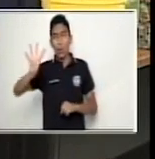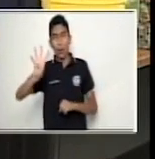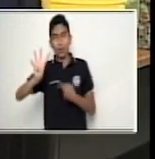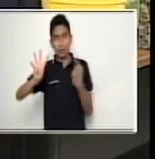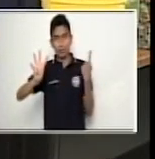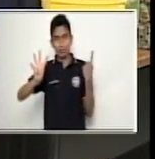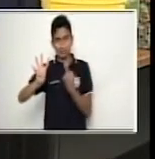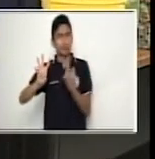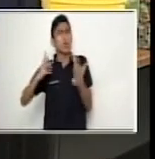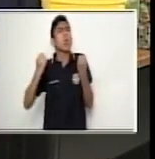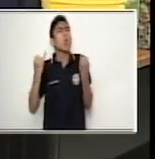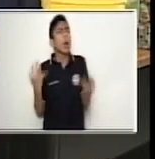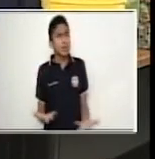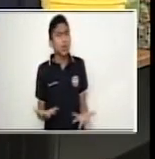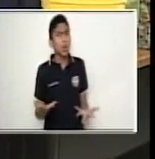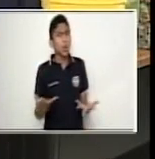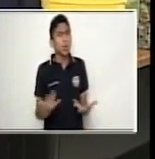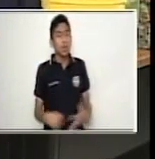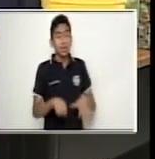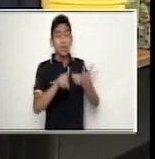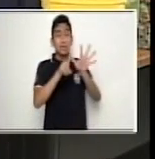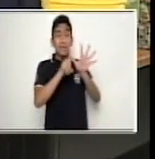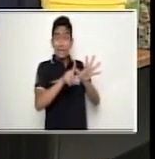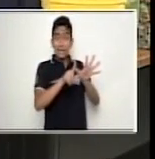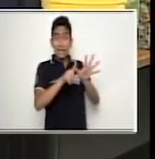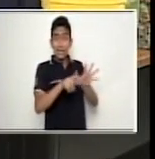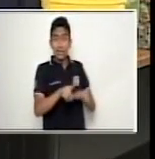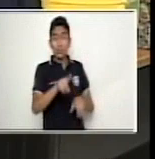4. Formamos el número